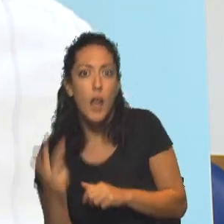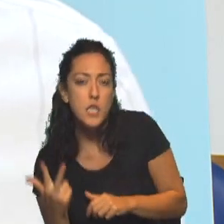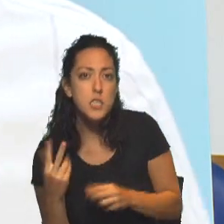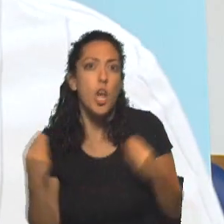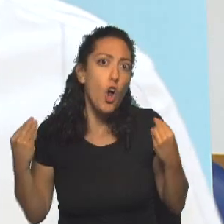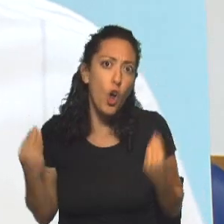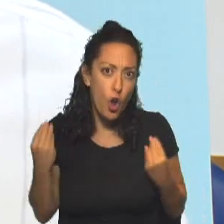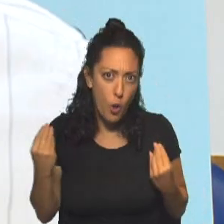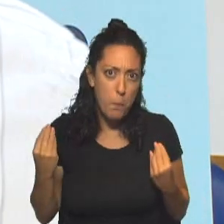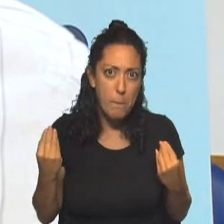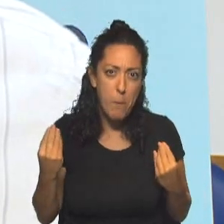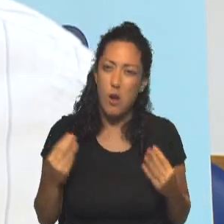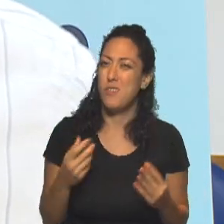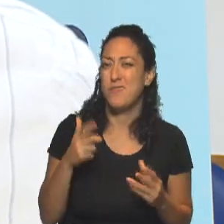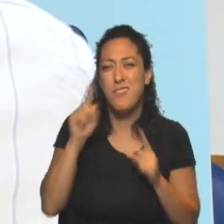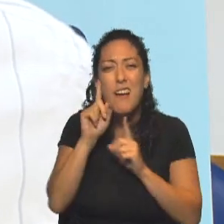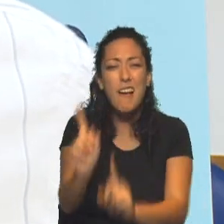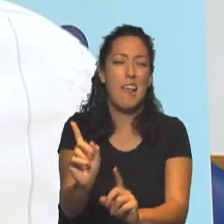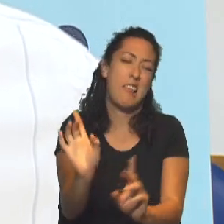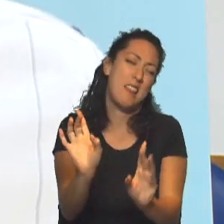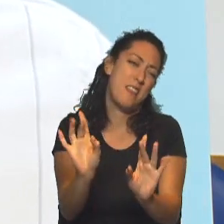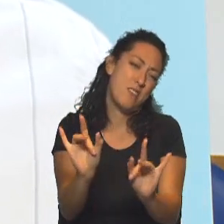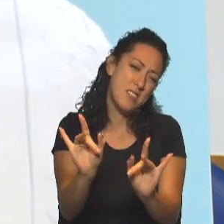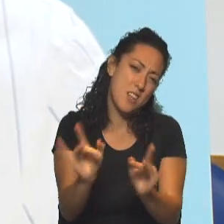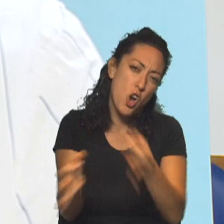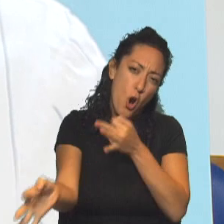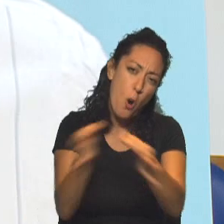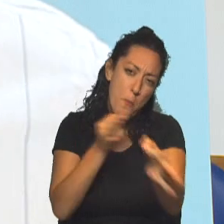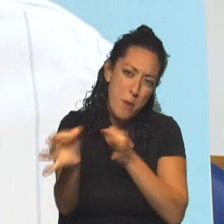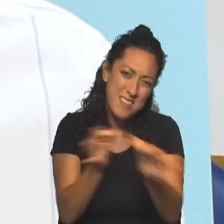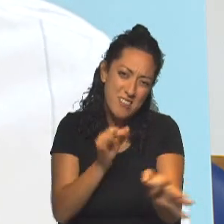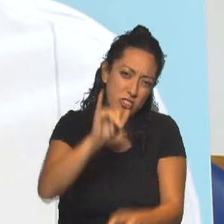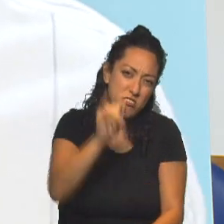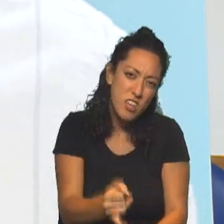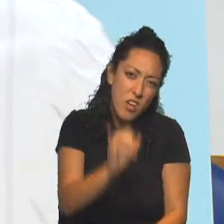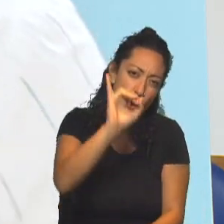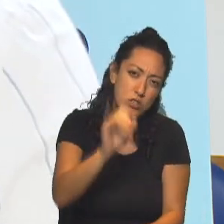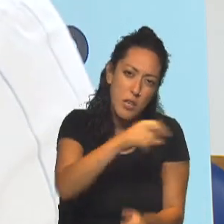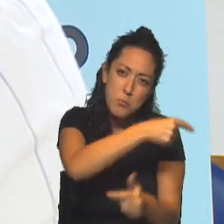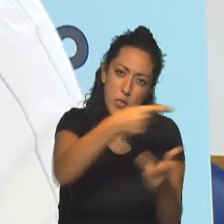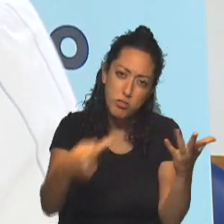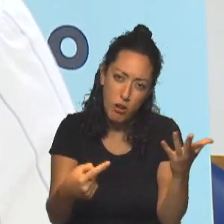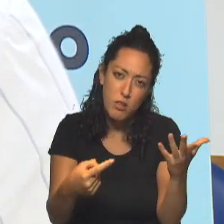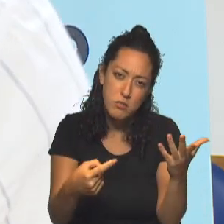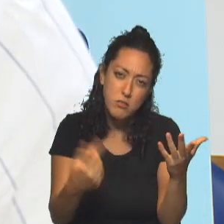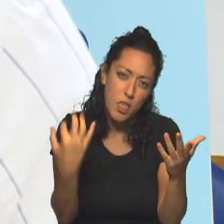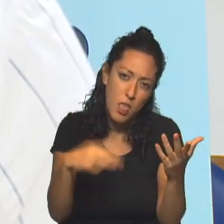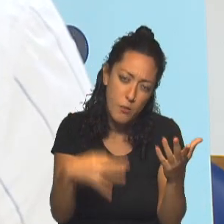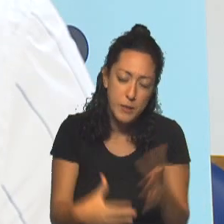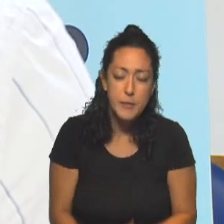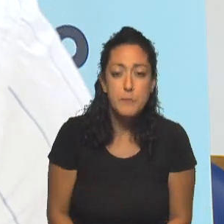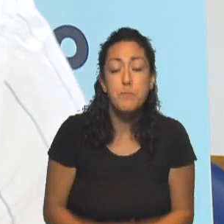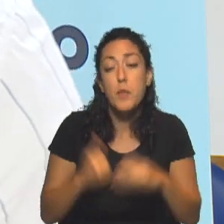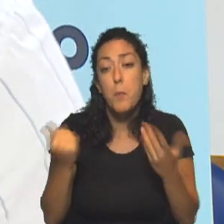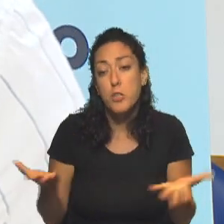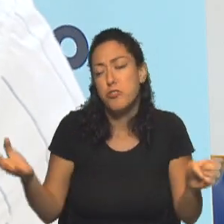la verdad que es muy difícil de creerle de que no haya habido conversaciones de este tipo entre todas esas personas, lo cual ratifica, desde mi